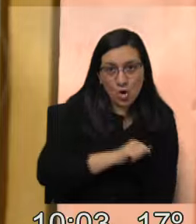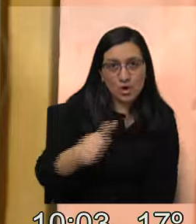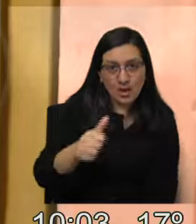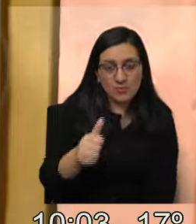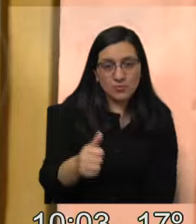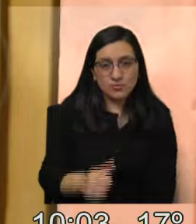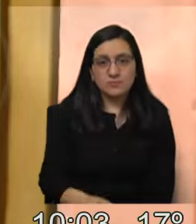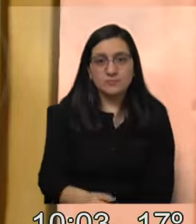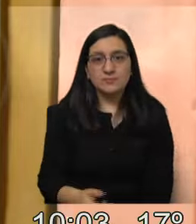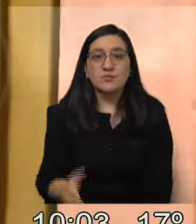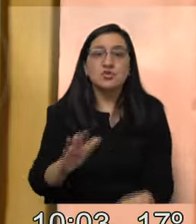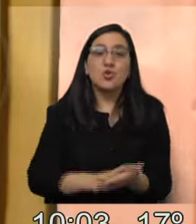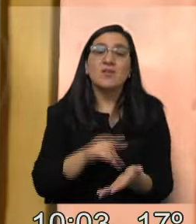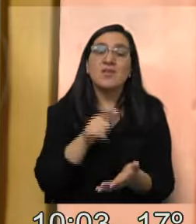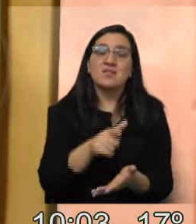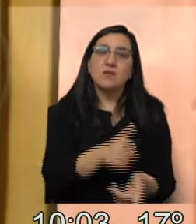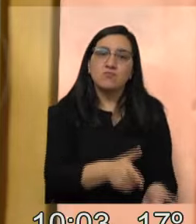tenía sobre estos